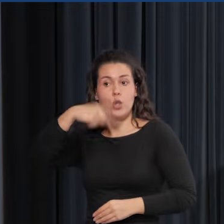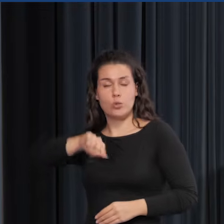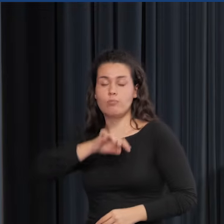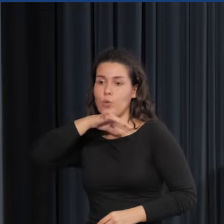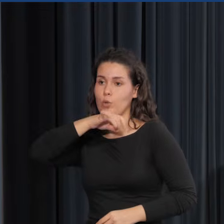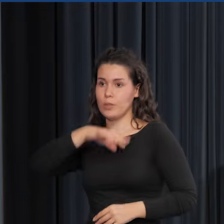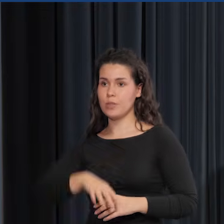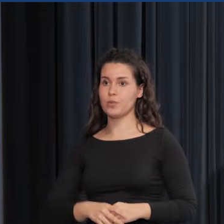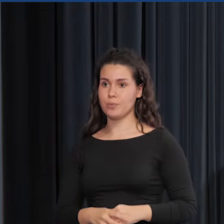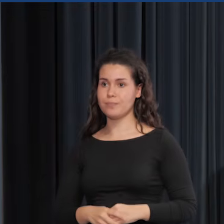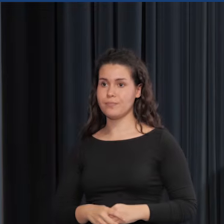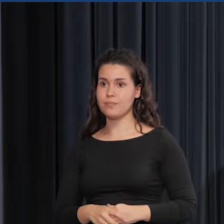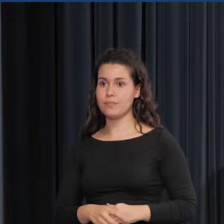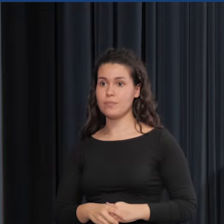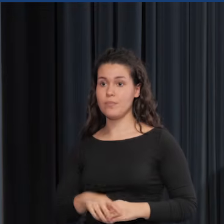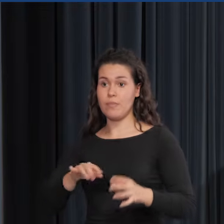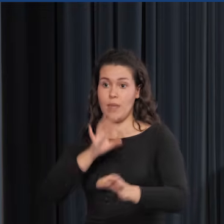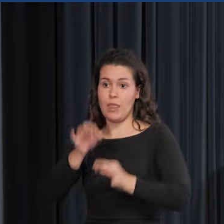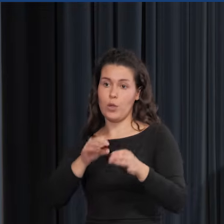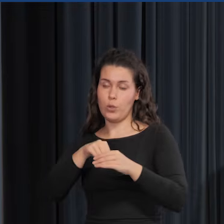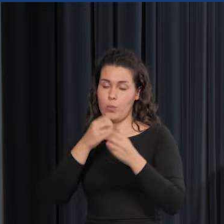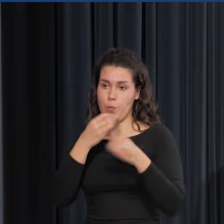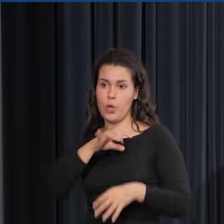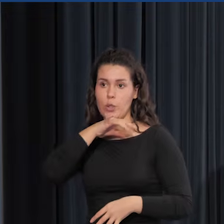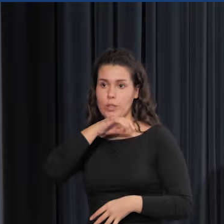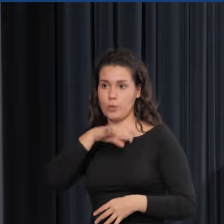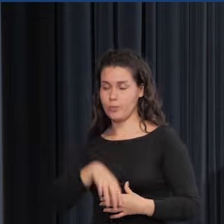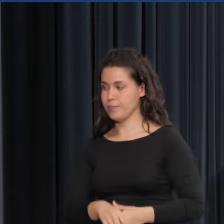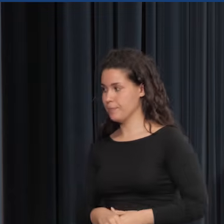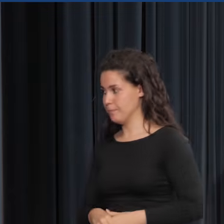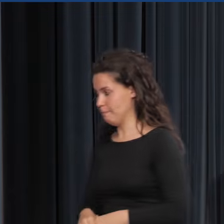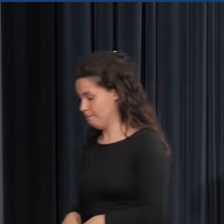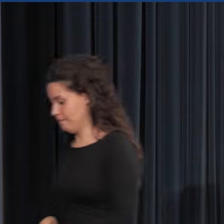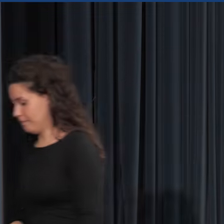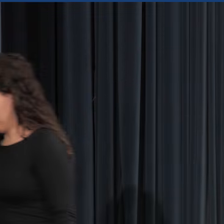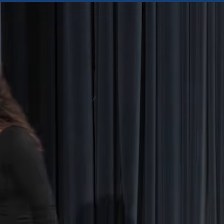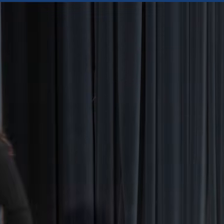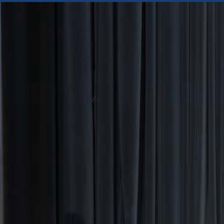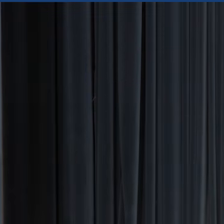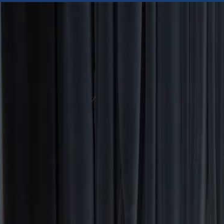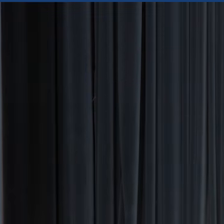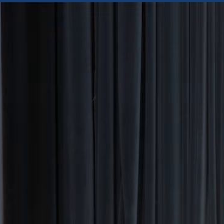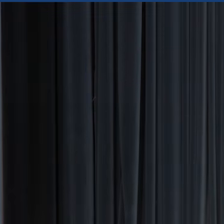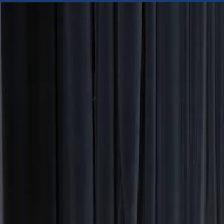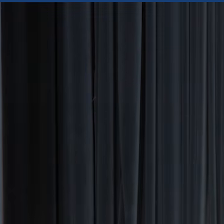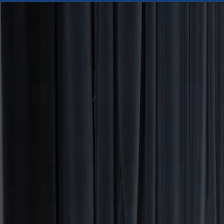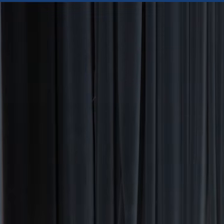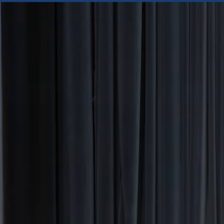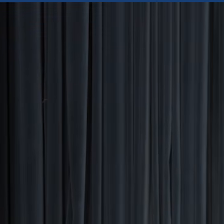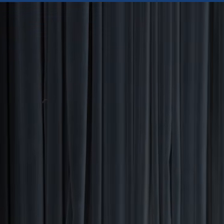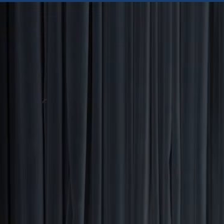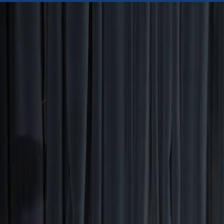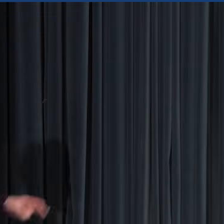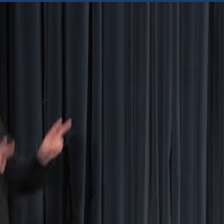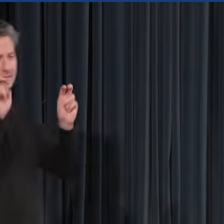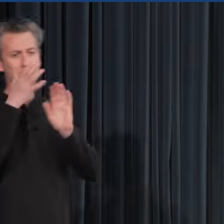del ciclo en sí. Muy bien. Y como estábamos hablando de la evolución